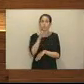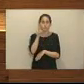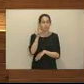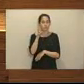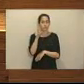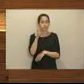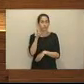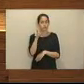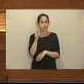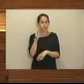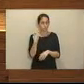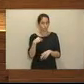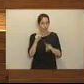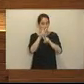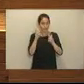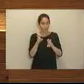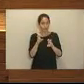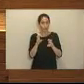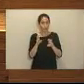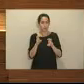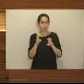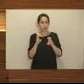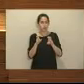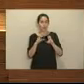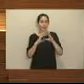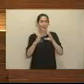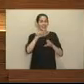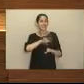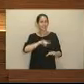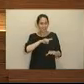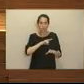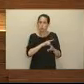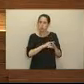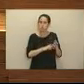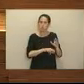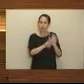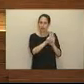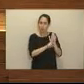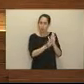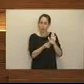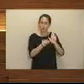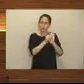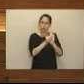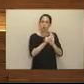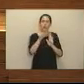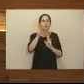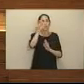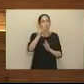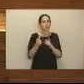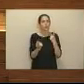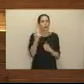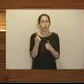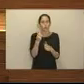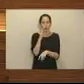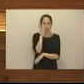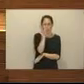estas figuras absolutamente normalizadas, irreguladas. Es un lugar donde hay gente emboscada en las esquinas,